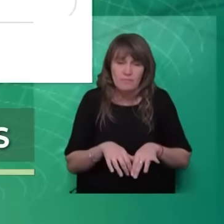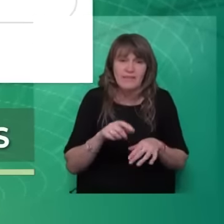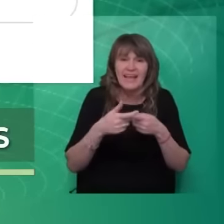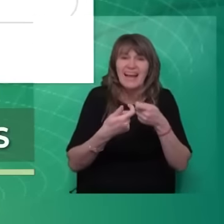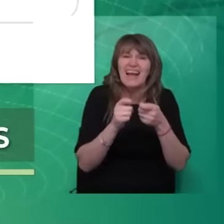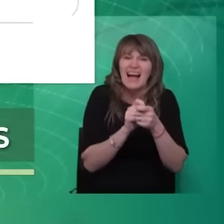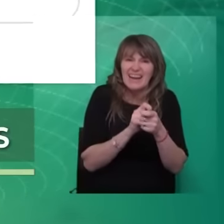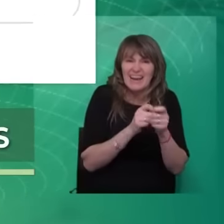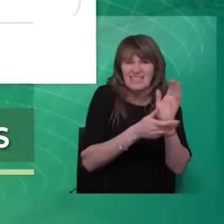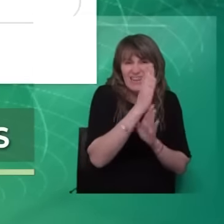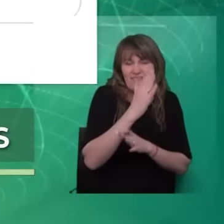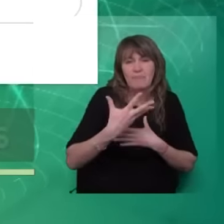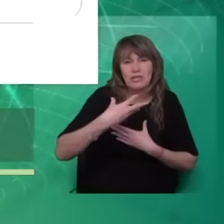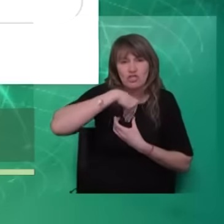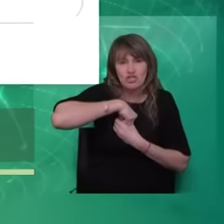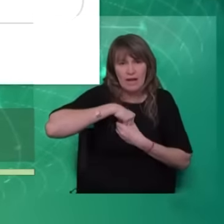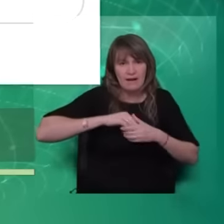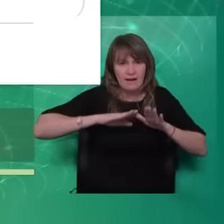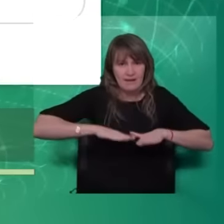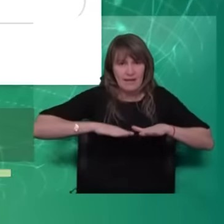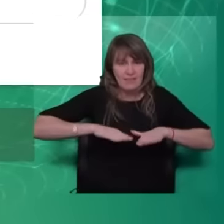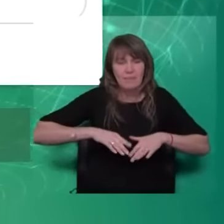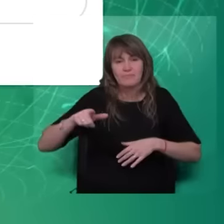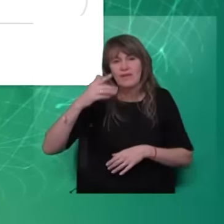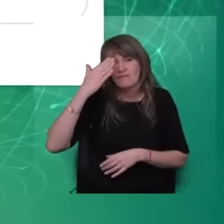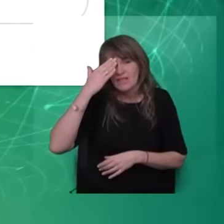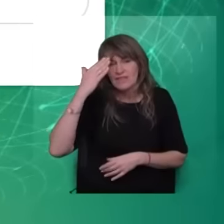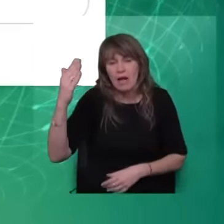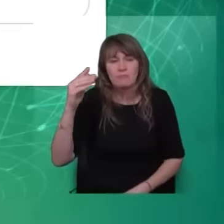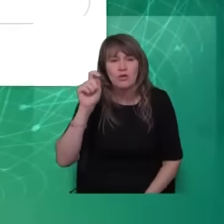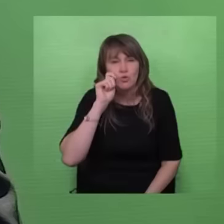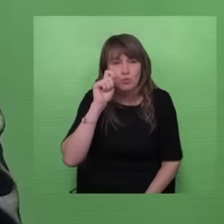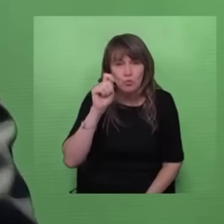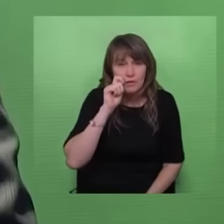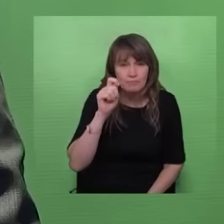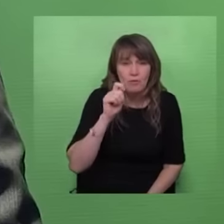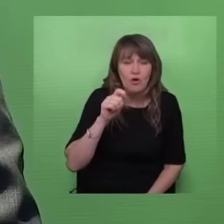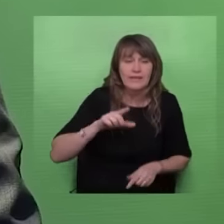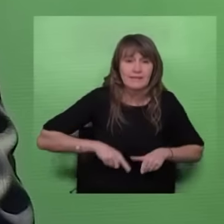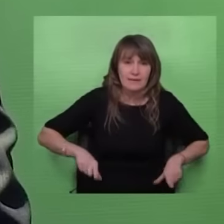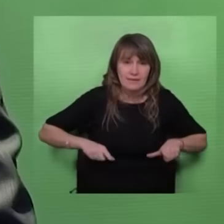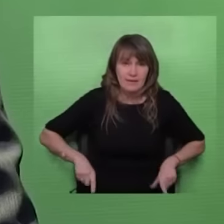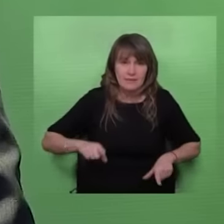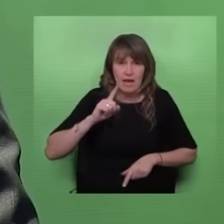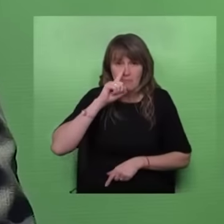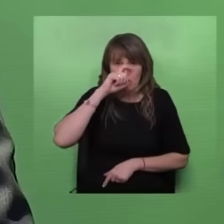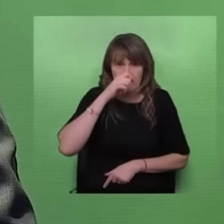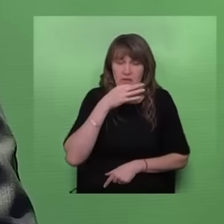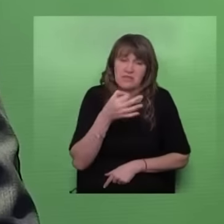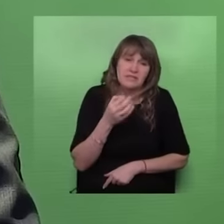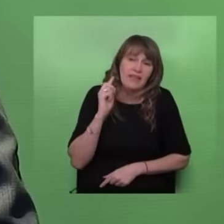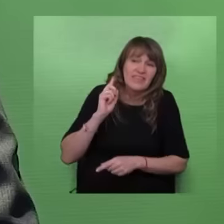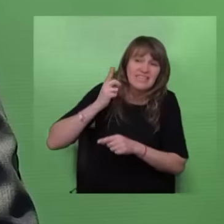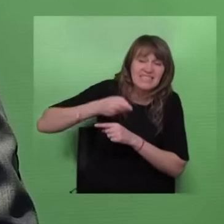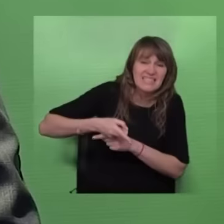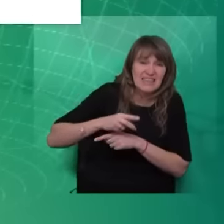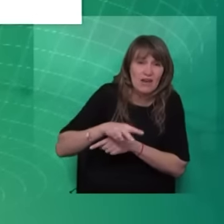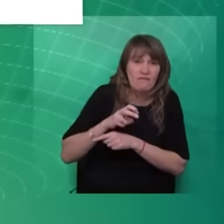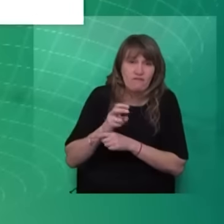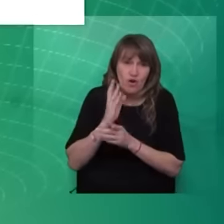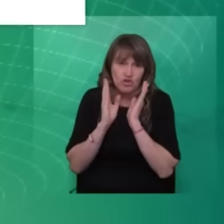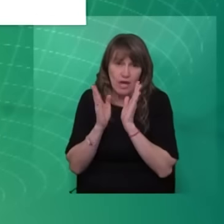va el ser no queda desde el frente amplio el director de turismo de la intendencia de Montevideo Fernando amado expresó que la decisión de fosati es una